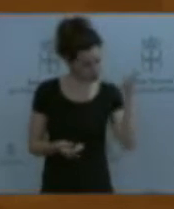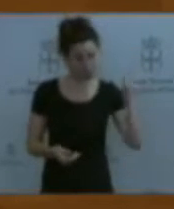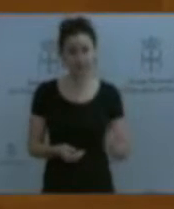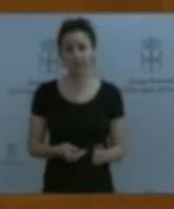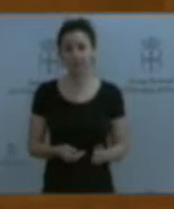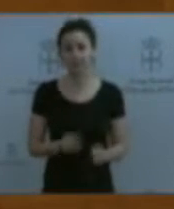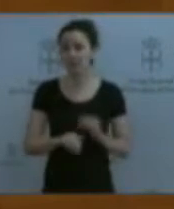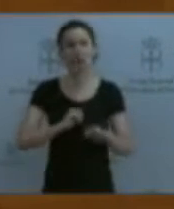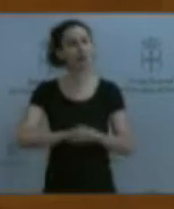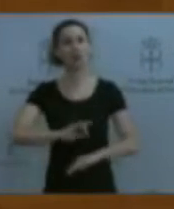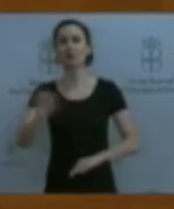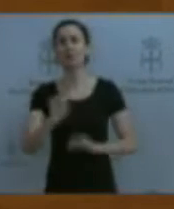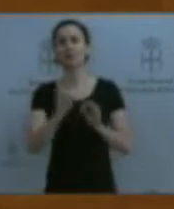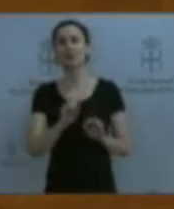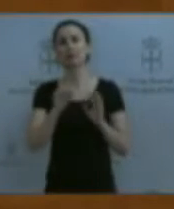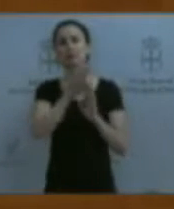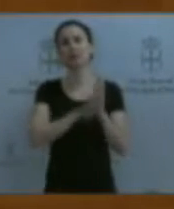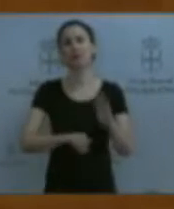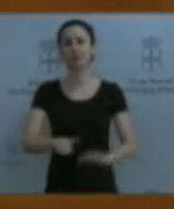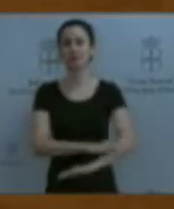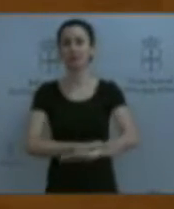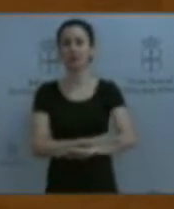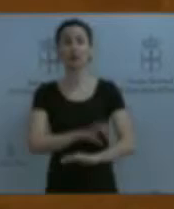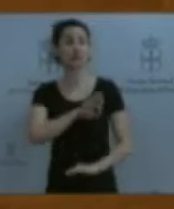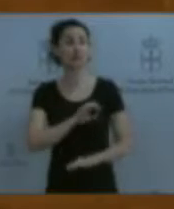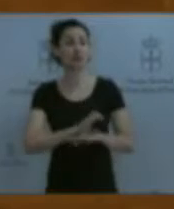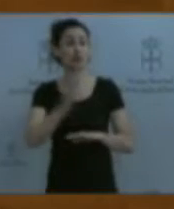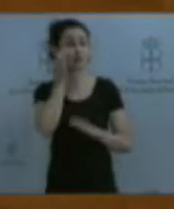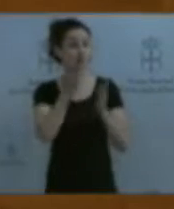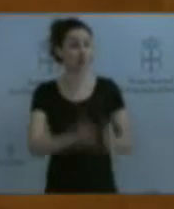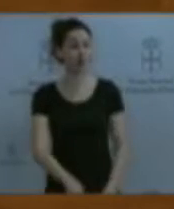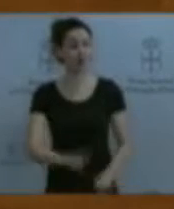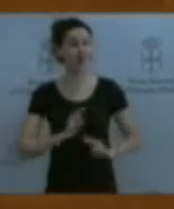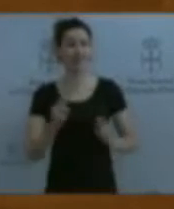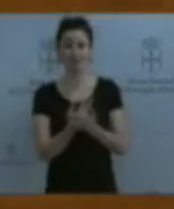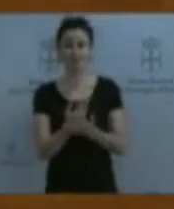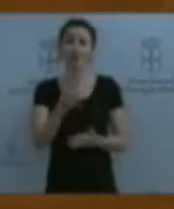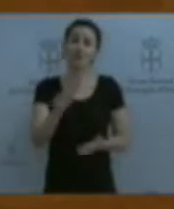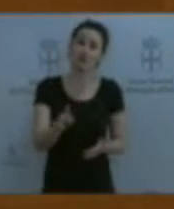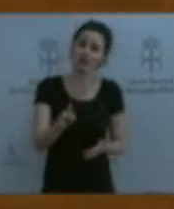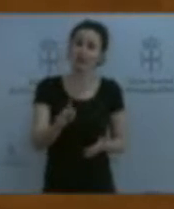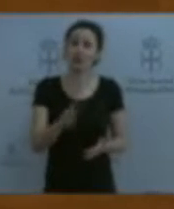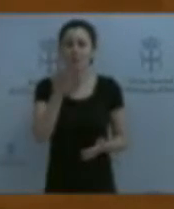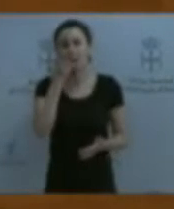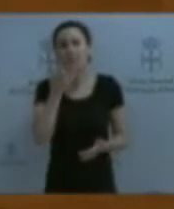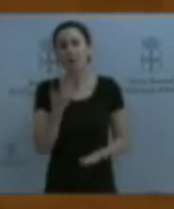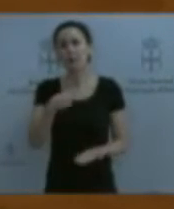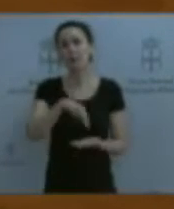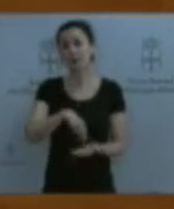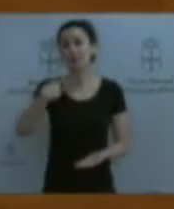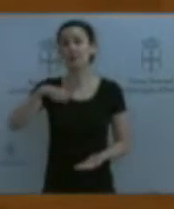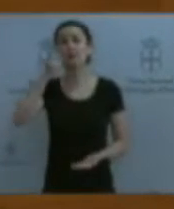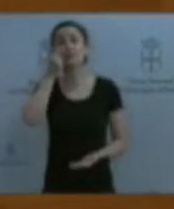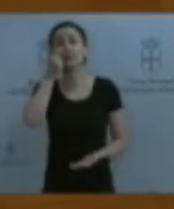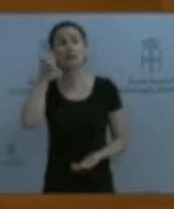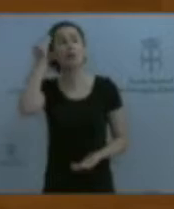Los incumplimientos en un programa de gobierno, señora consejera, pueden llegar a encontrar explicación. Me hubiera gustado que estuviera presente el presidente. Creo que era lo